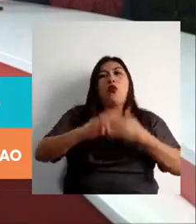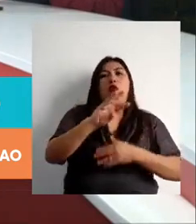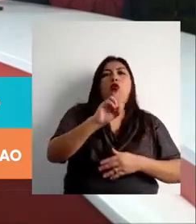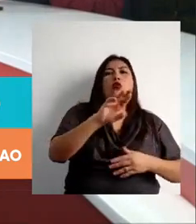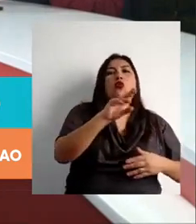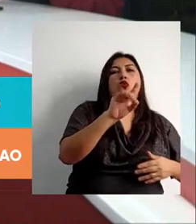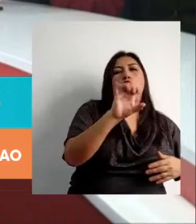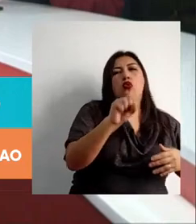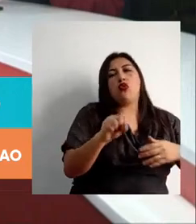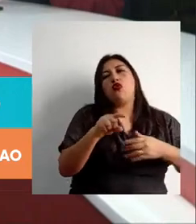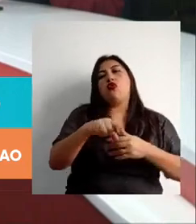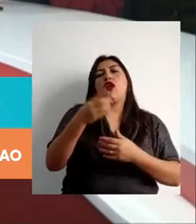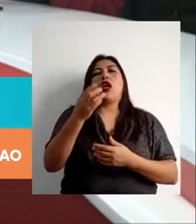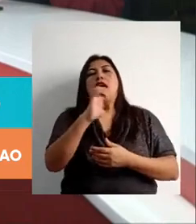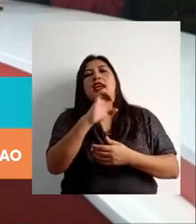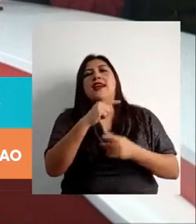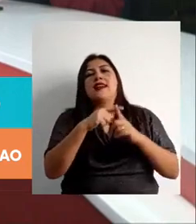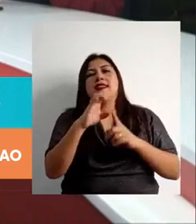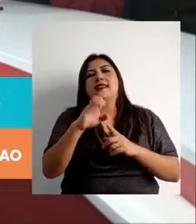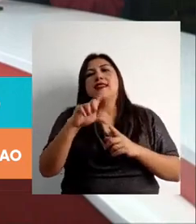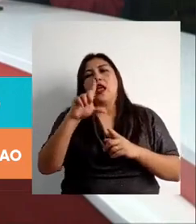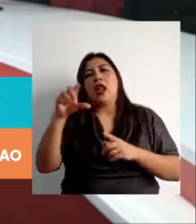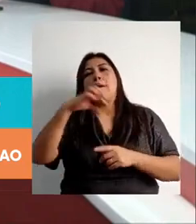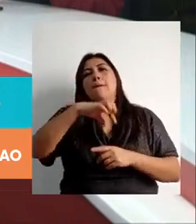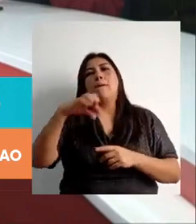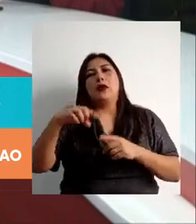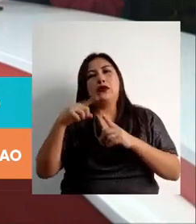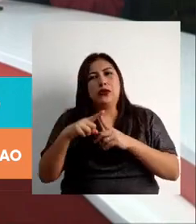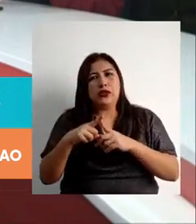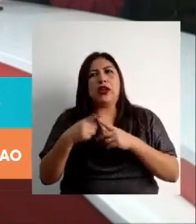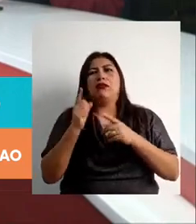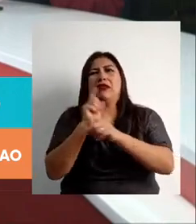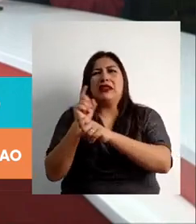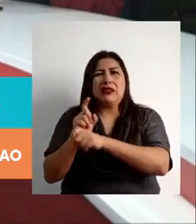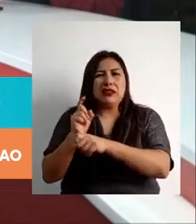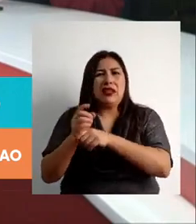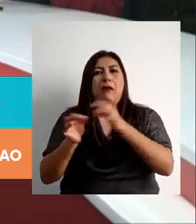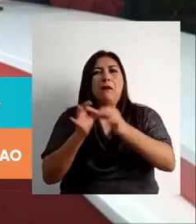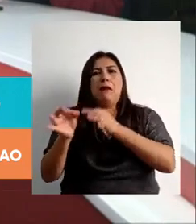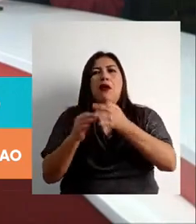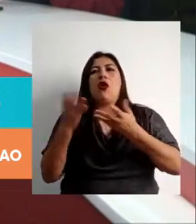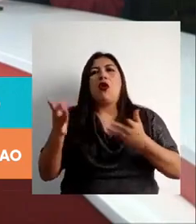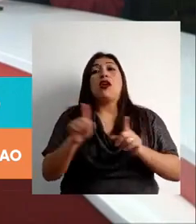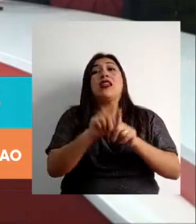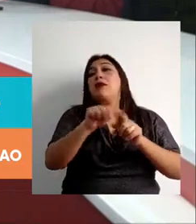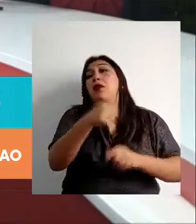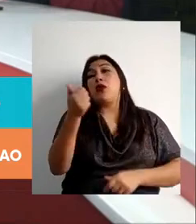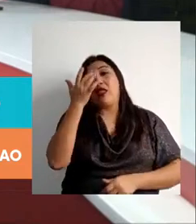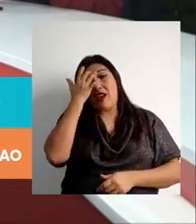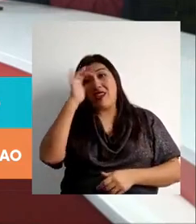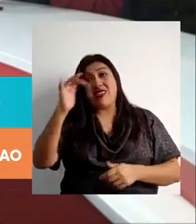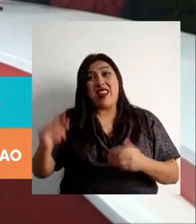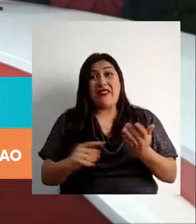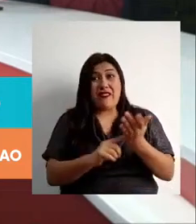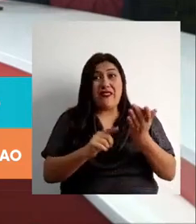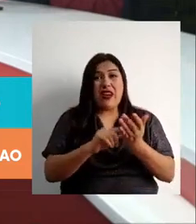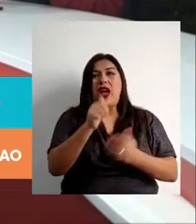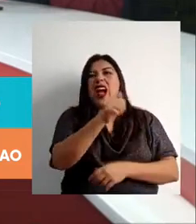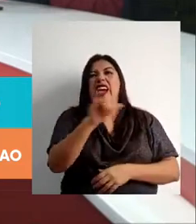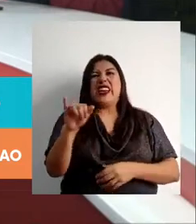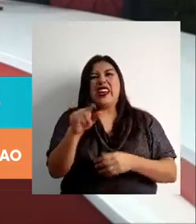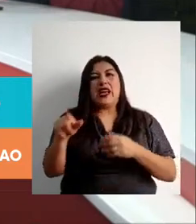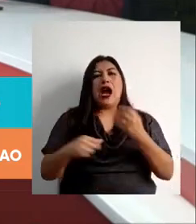el PowerPoint. Asimismo, también estamos enseñándoles a cómo usar la inteligencia artificial como una herramienta de